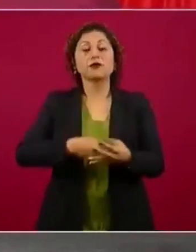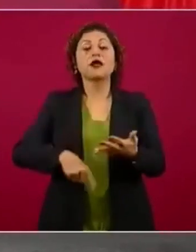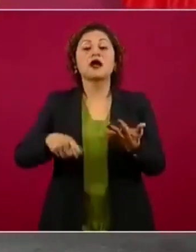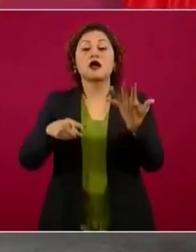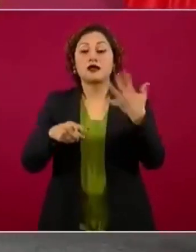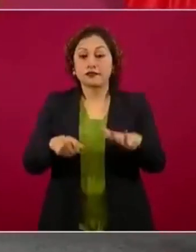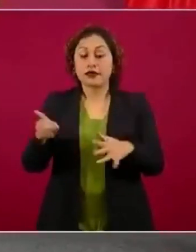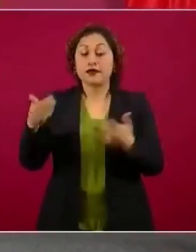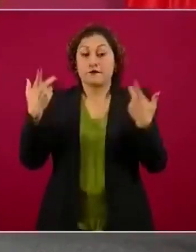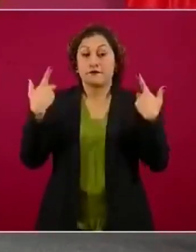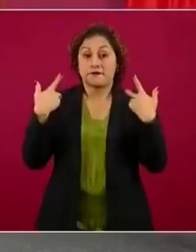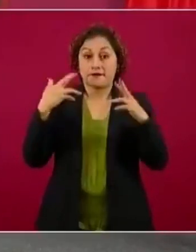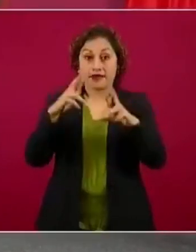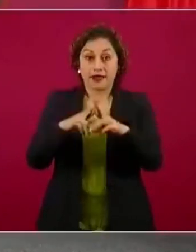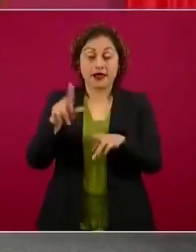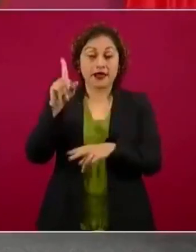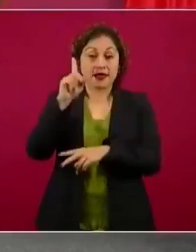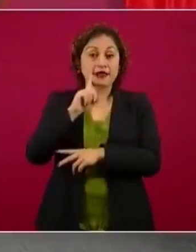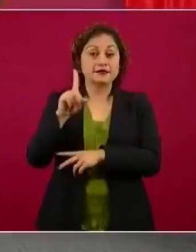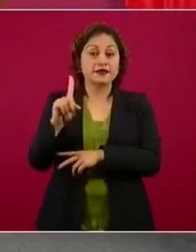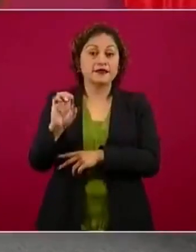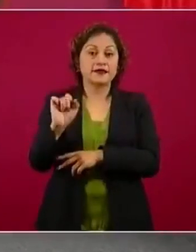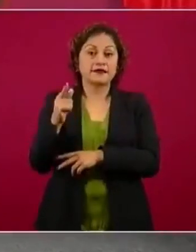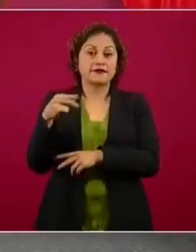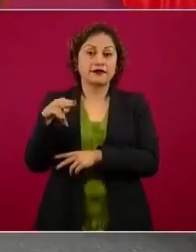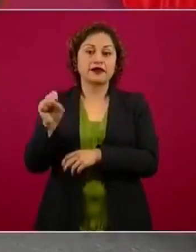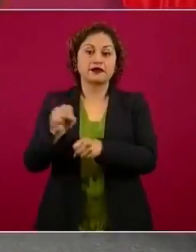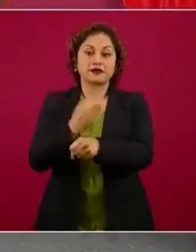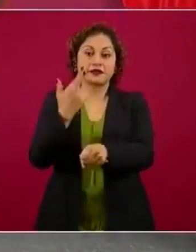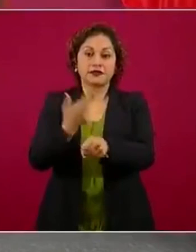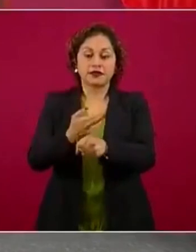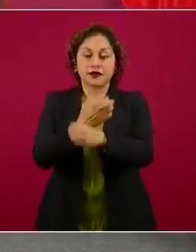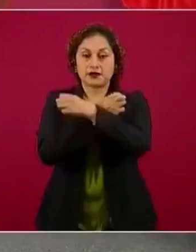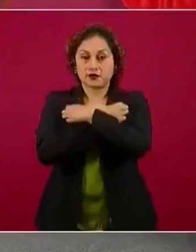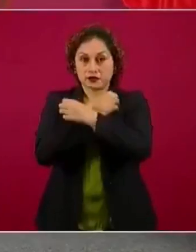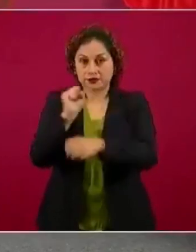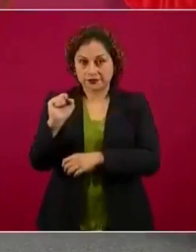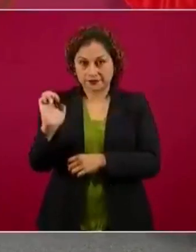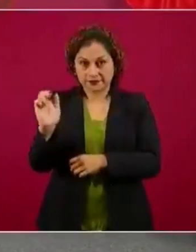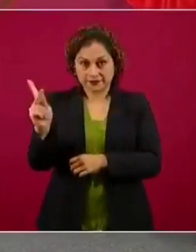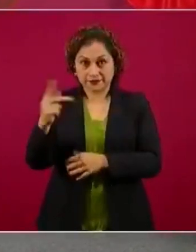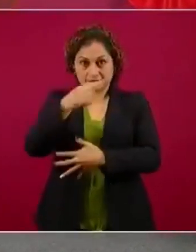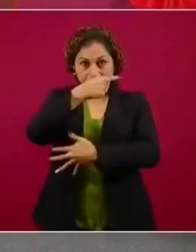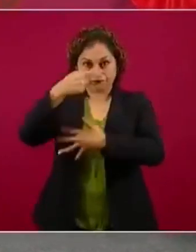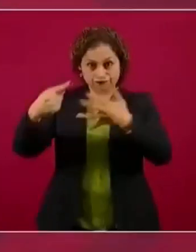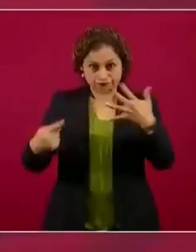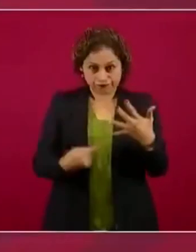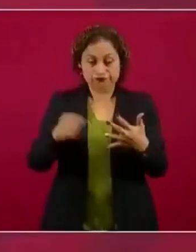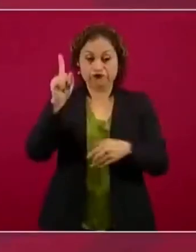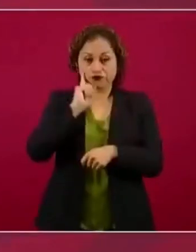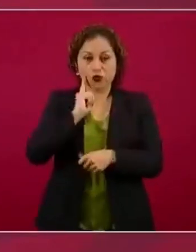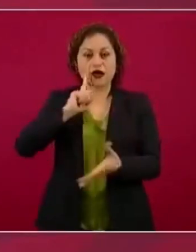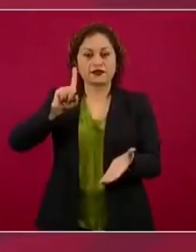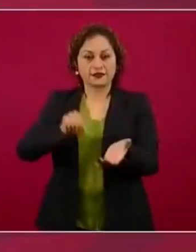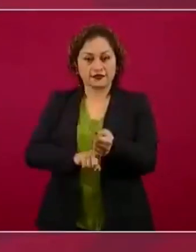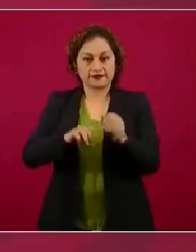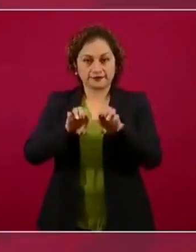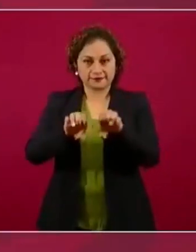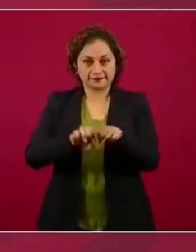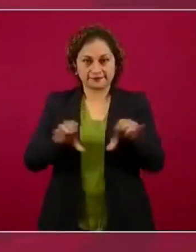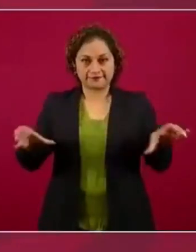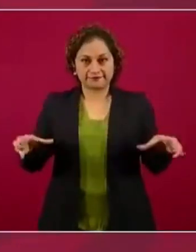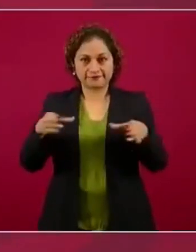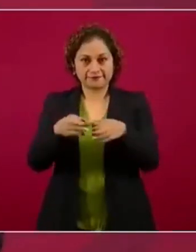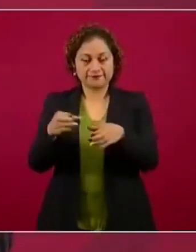Álvarez, secretaria de Educación Pública. Bueno, ahí vamos, avanzando.